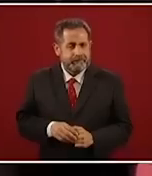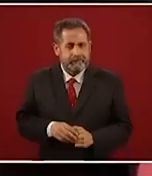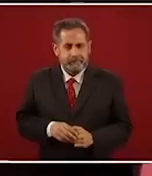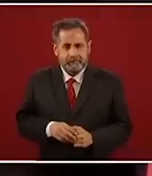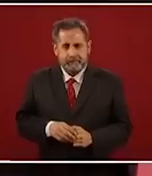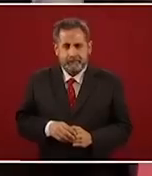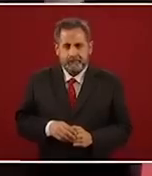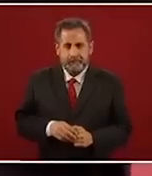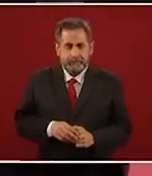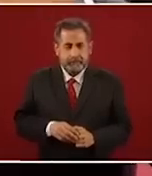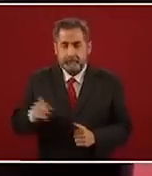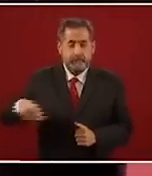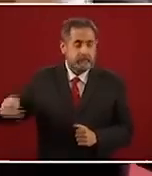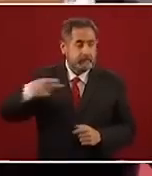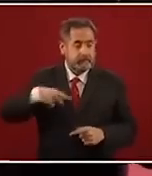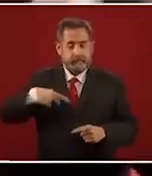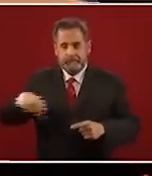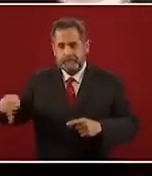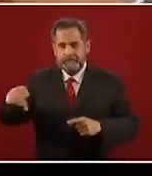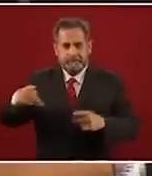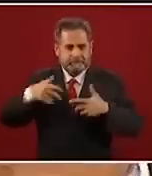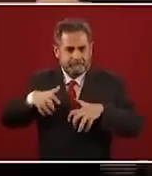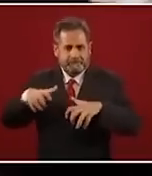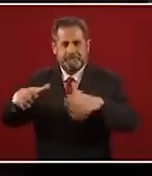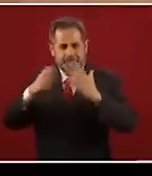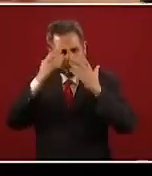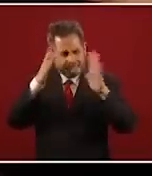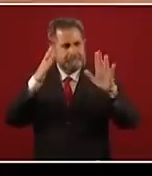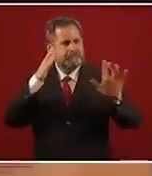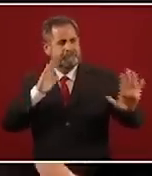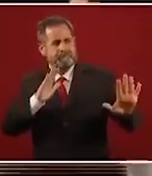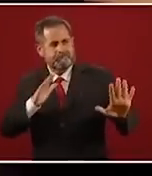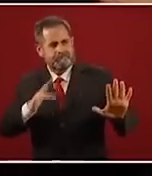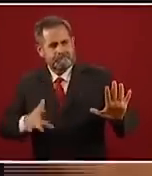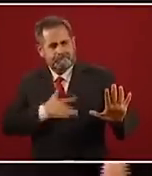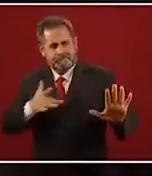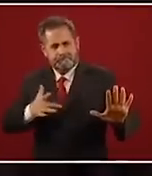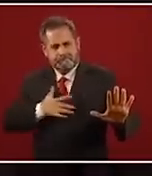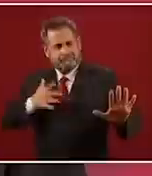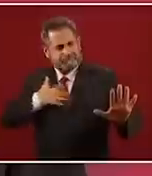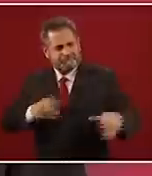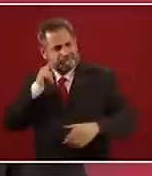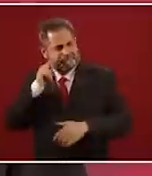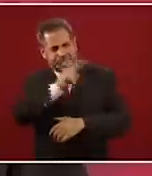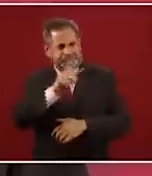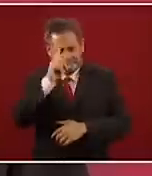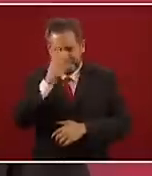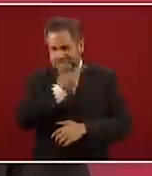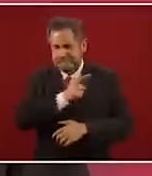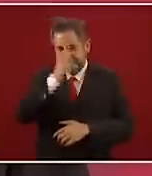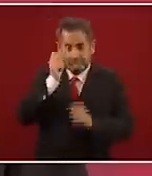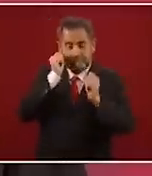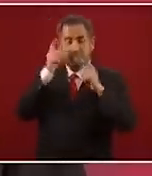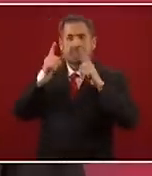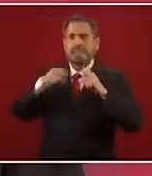el gran despertar, ¿no?, ciudadano, la toma de conciencia de millones de mexicanos.